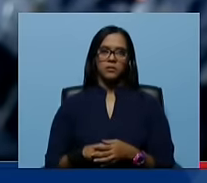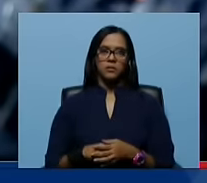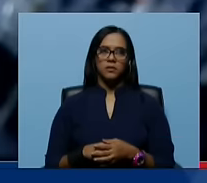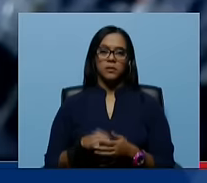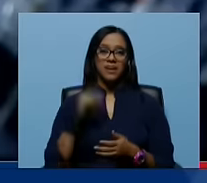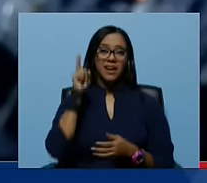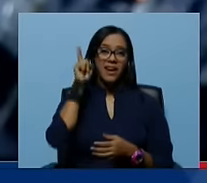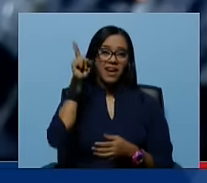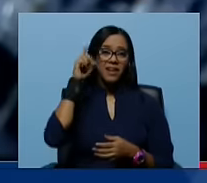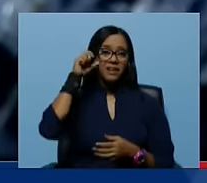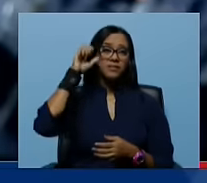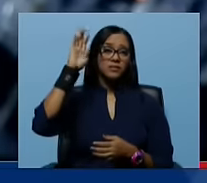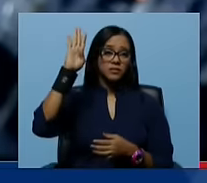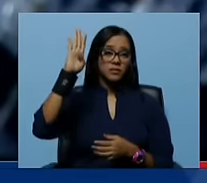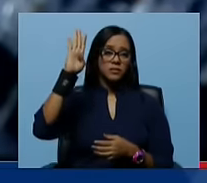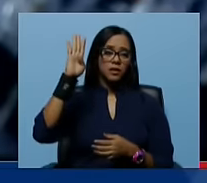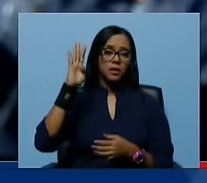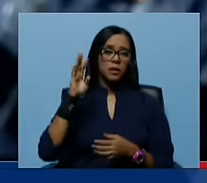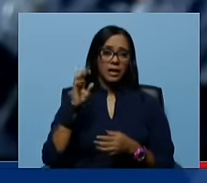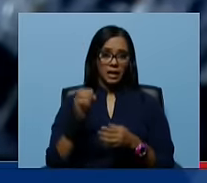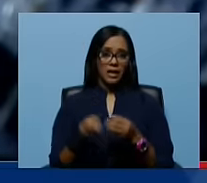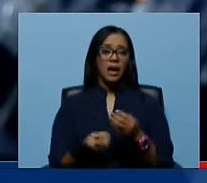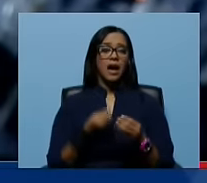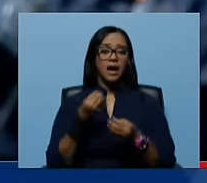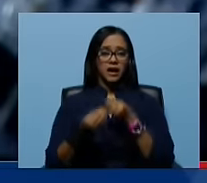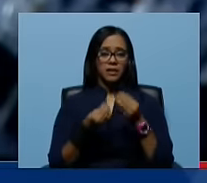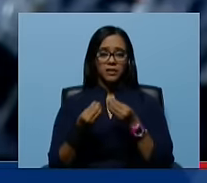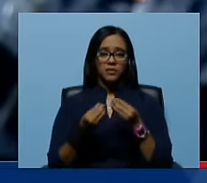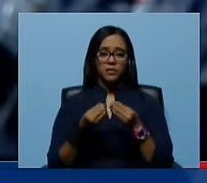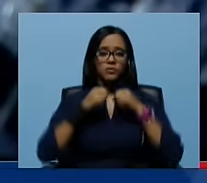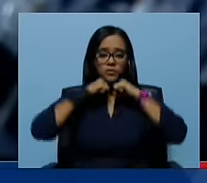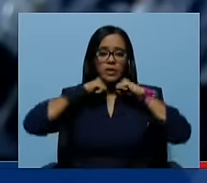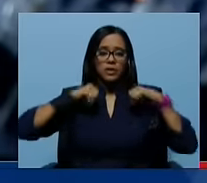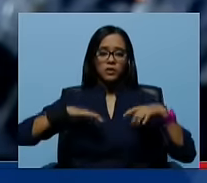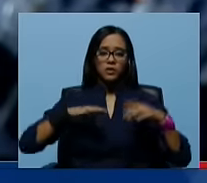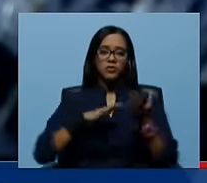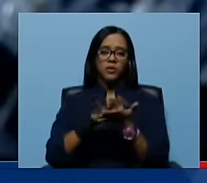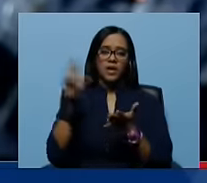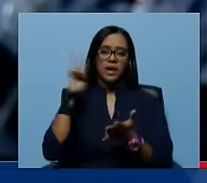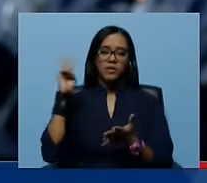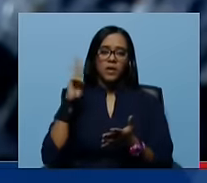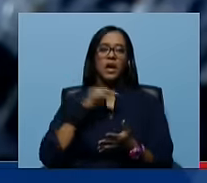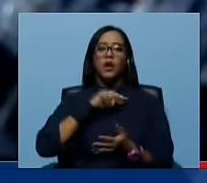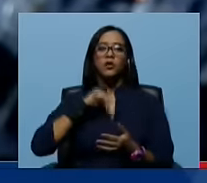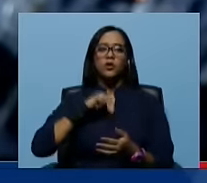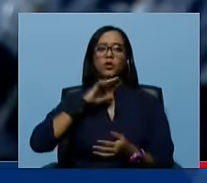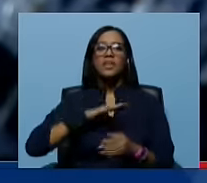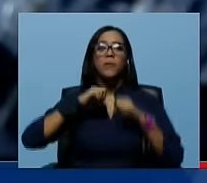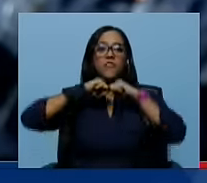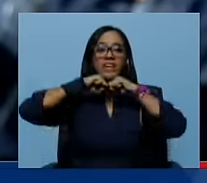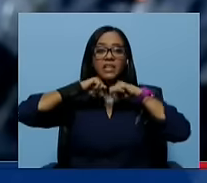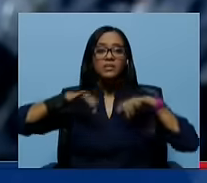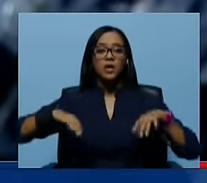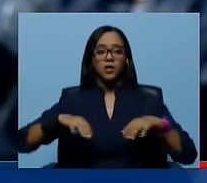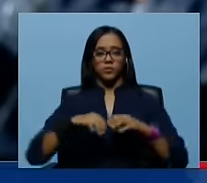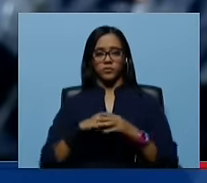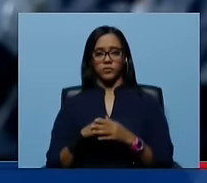Él, el Creador, ha puesto su mano sobre Venezuela. Nosotros estamos bendecidos.